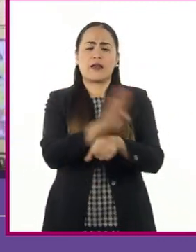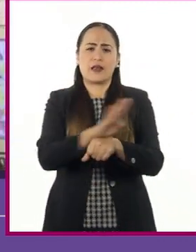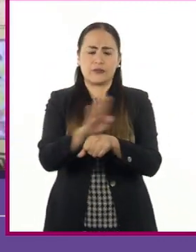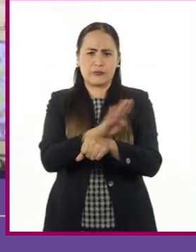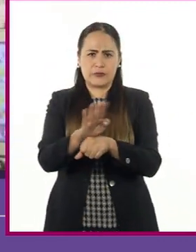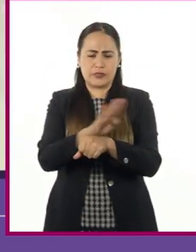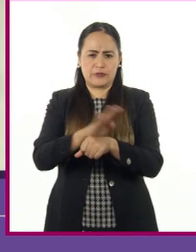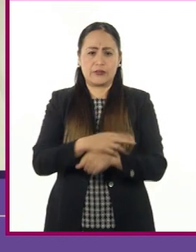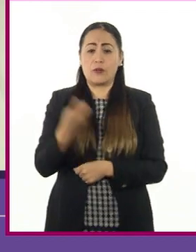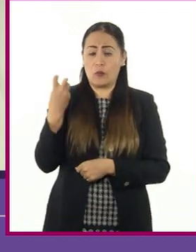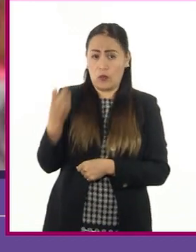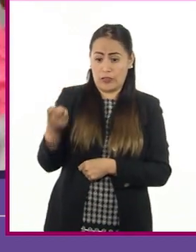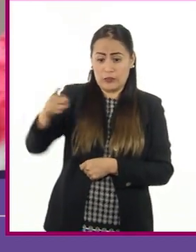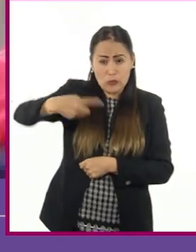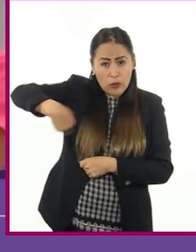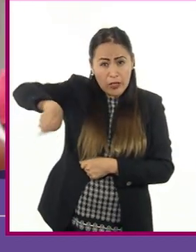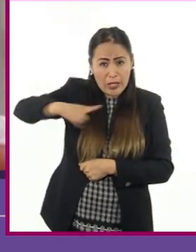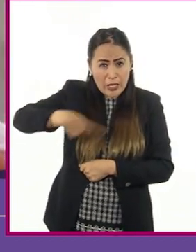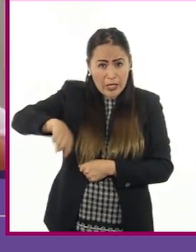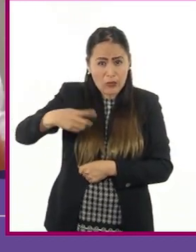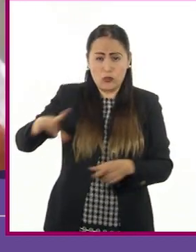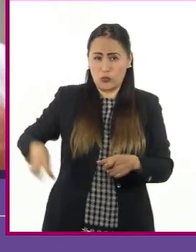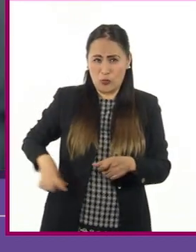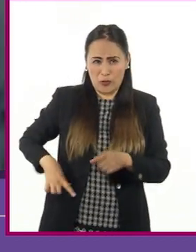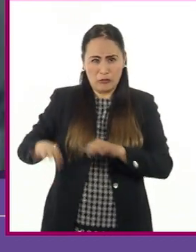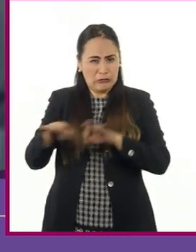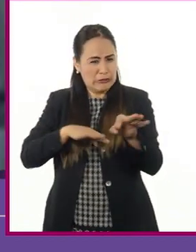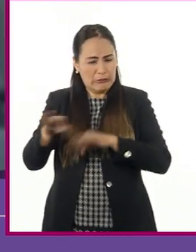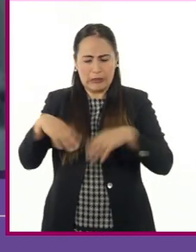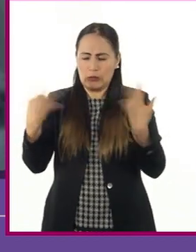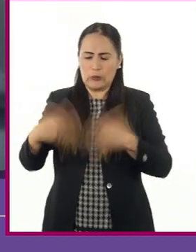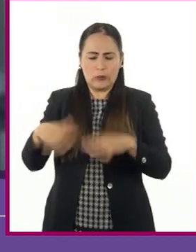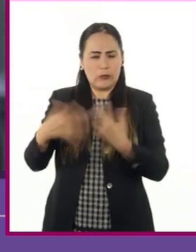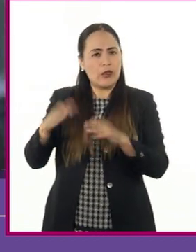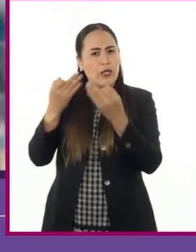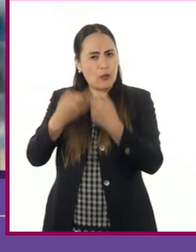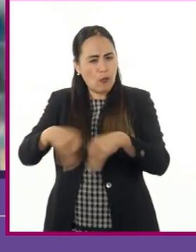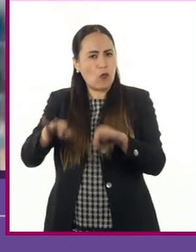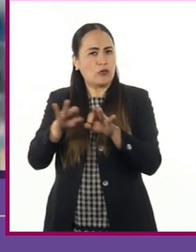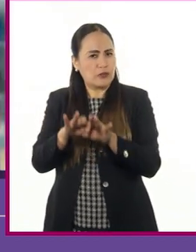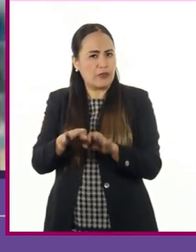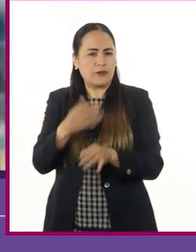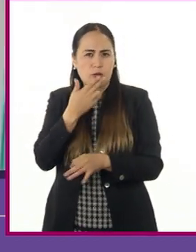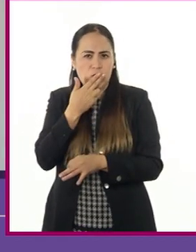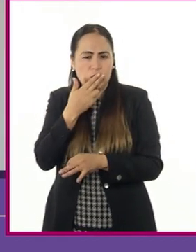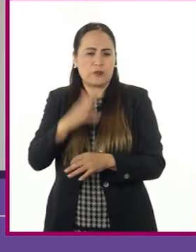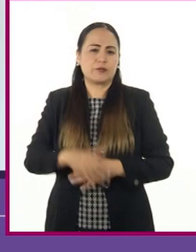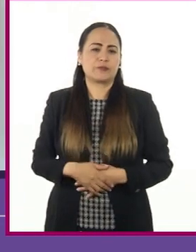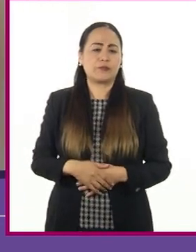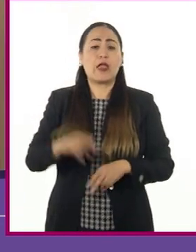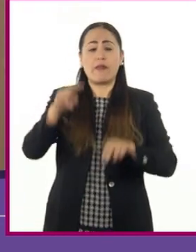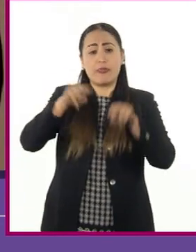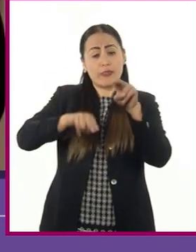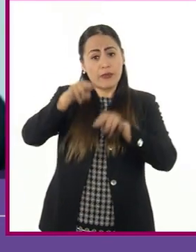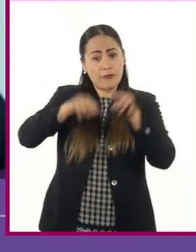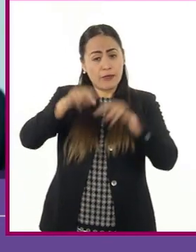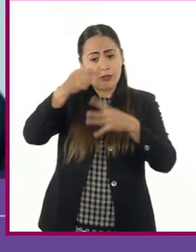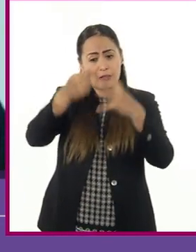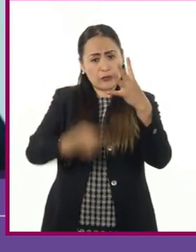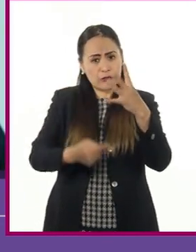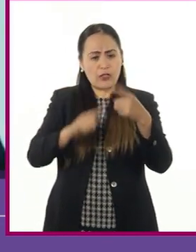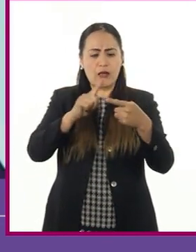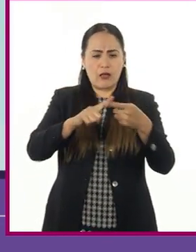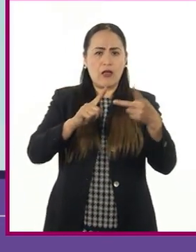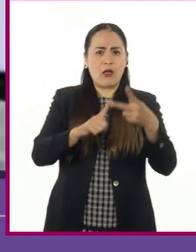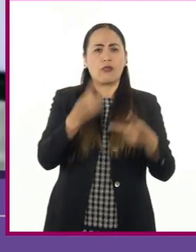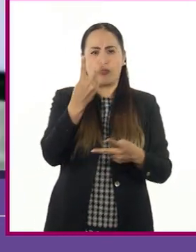por lo que son de suma importancia para la población. De acuerdo con su jerarquía, existen dos tipos de